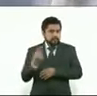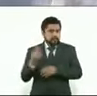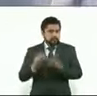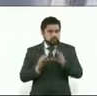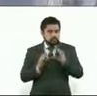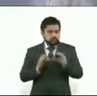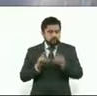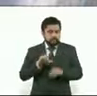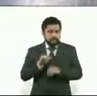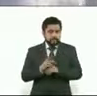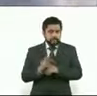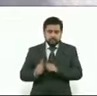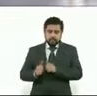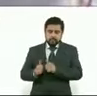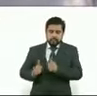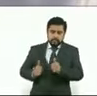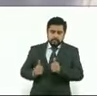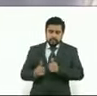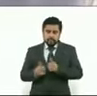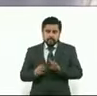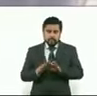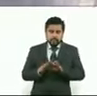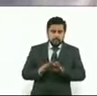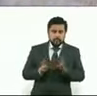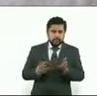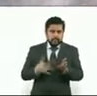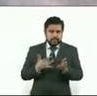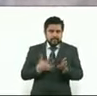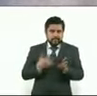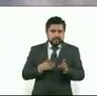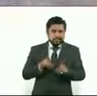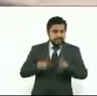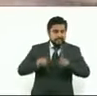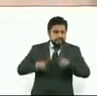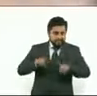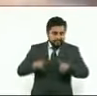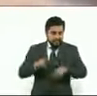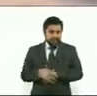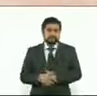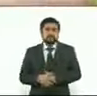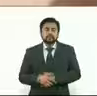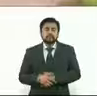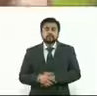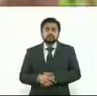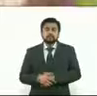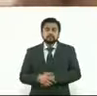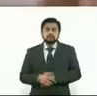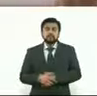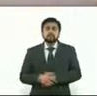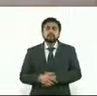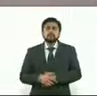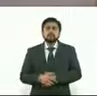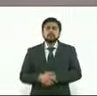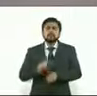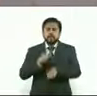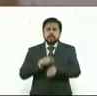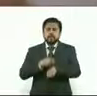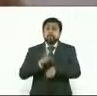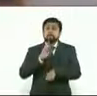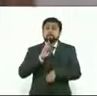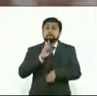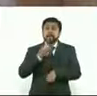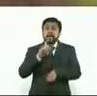del compañero y poder hacer el contraataque o atacar primero. La mejor marca en la rama varonil en la maratón de la Ciudad de México